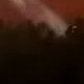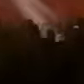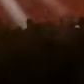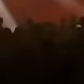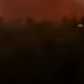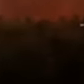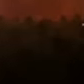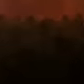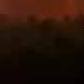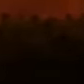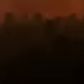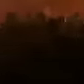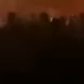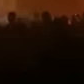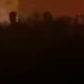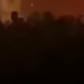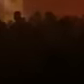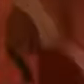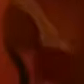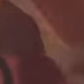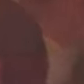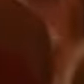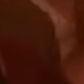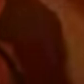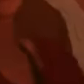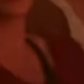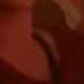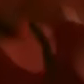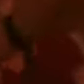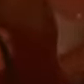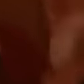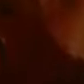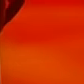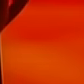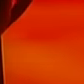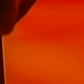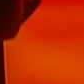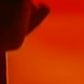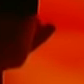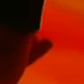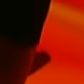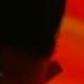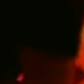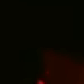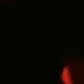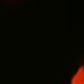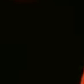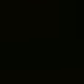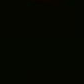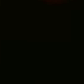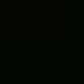locos. Para hacerte disfrutar para ti, que ha llegado el carnaval y